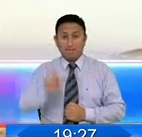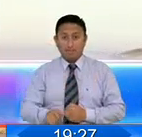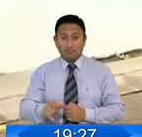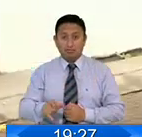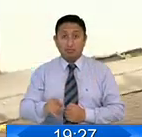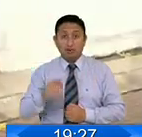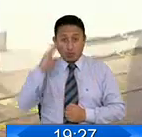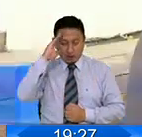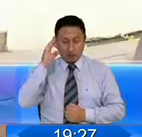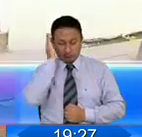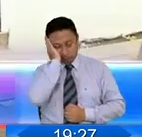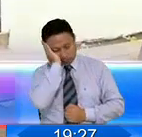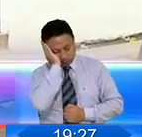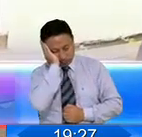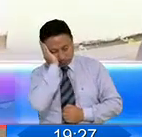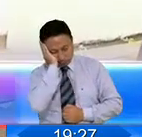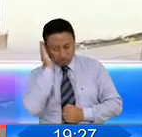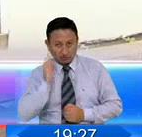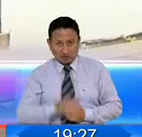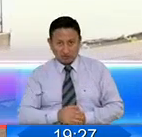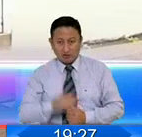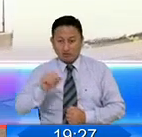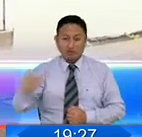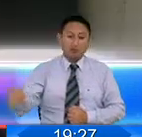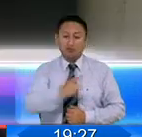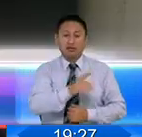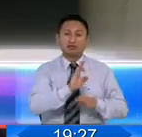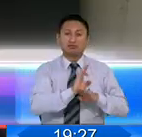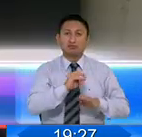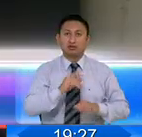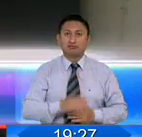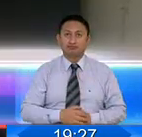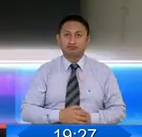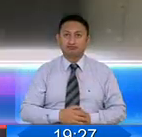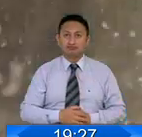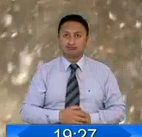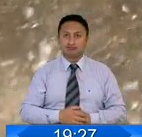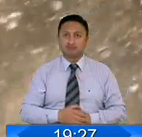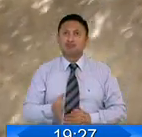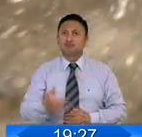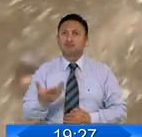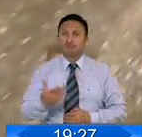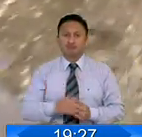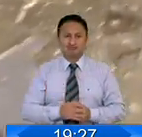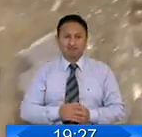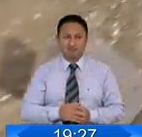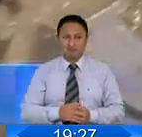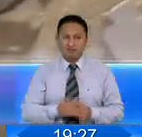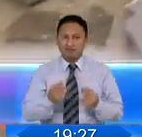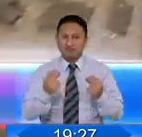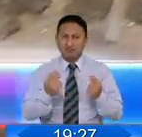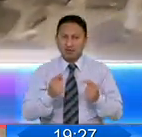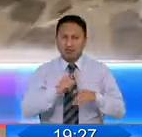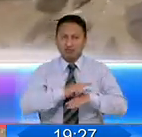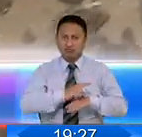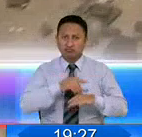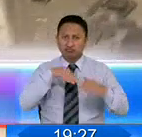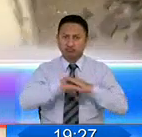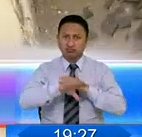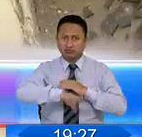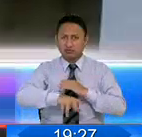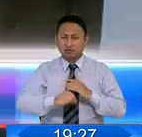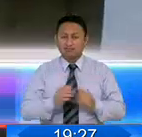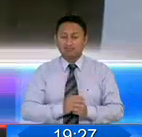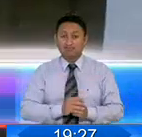guardia dormido. Ha sido llamado a dar declaraciones. Perpetraron el delito en cuestión de minutos. Se llevaron